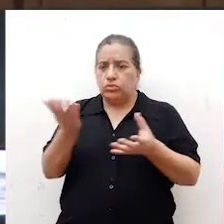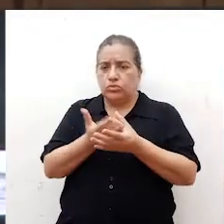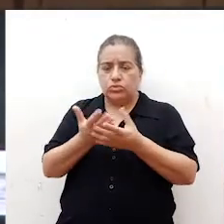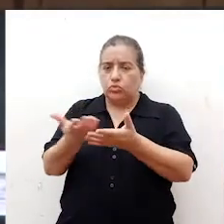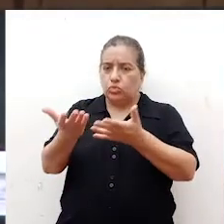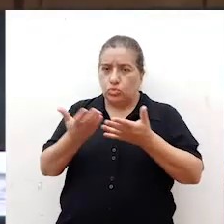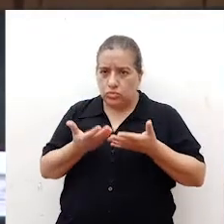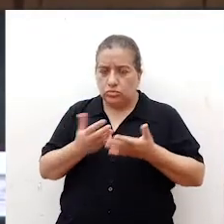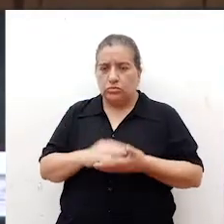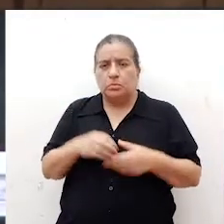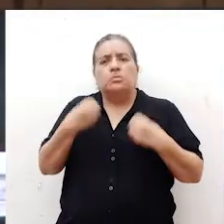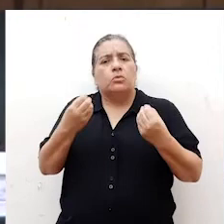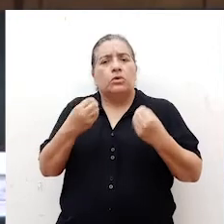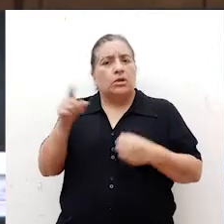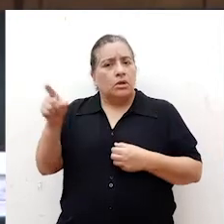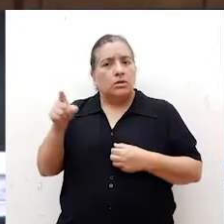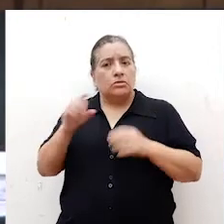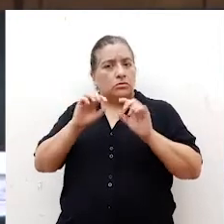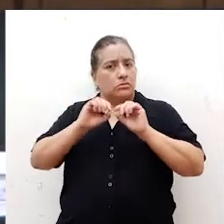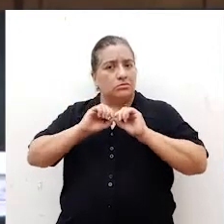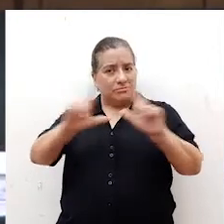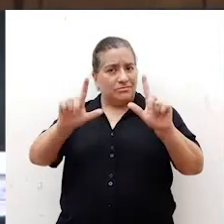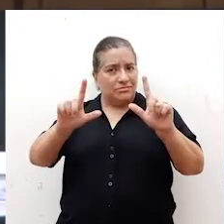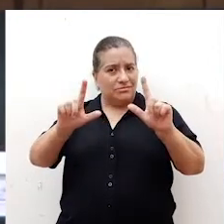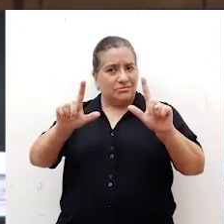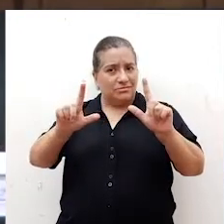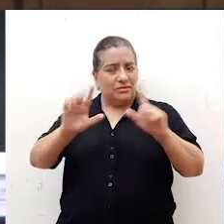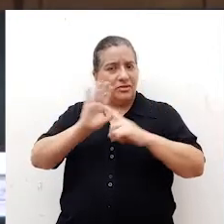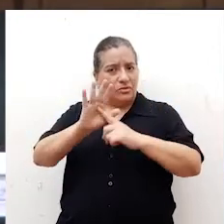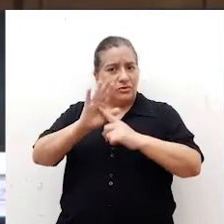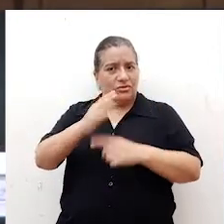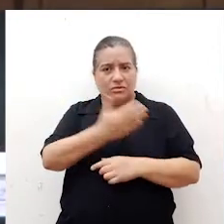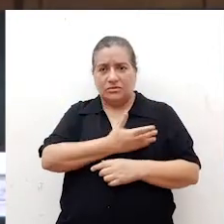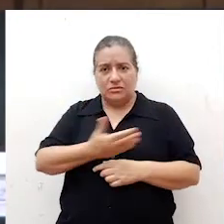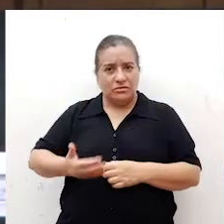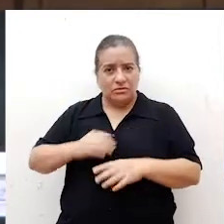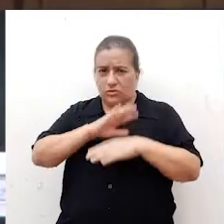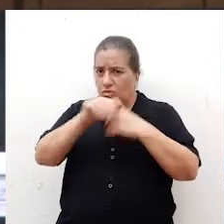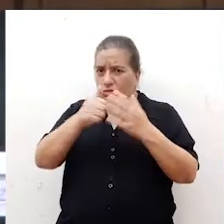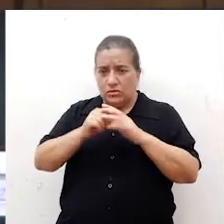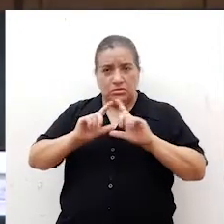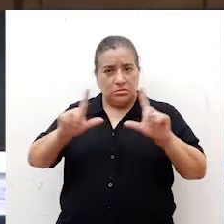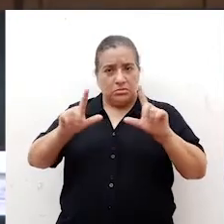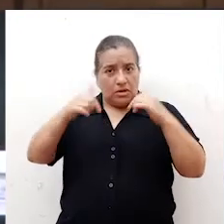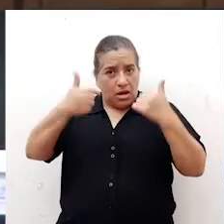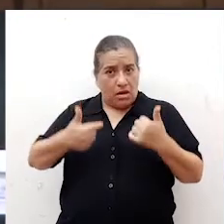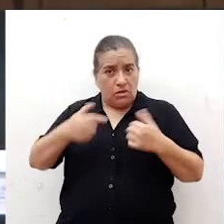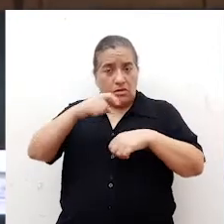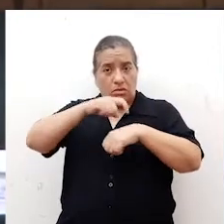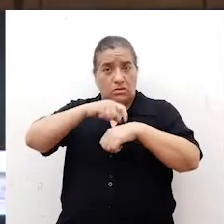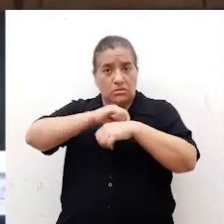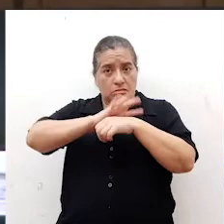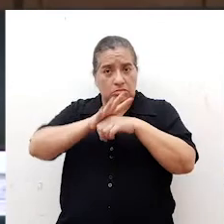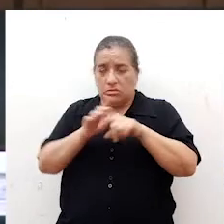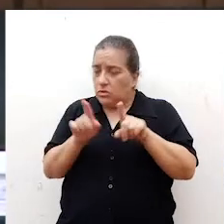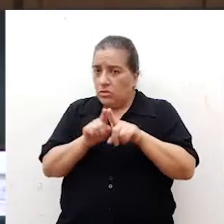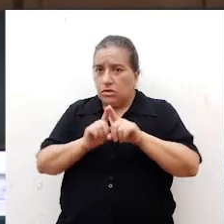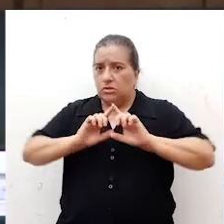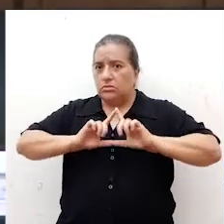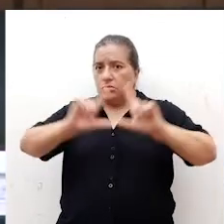sirve de muy poco, que se realice en Consejo de Estado, que se señalen cosas, que se acuerden cosas y que no se